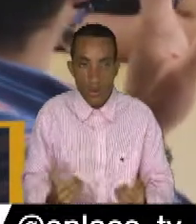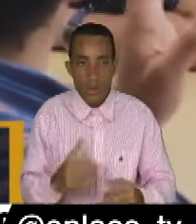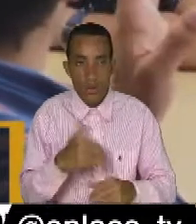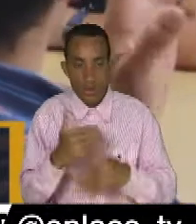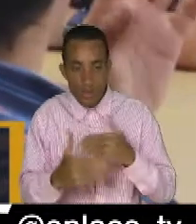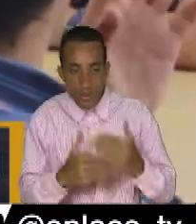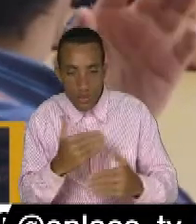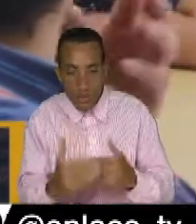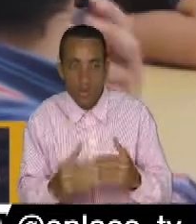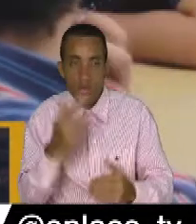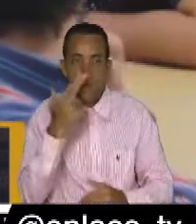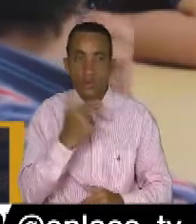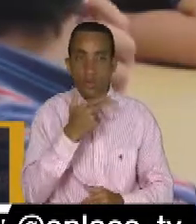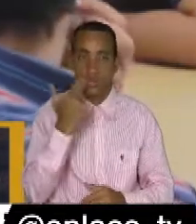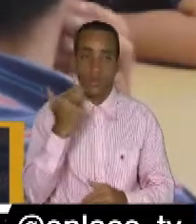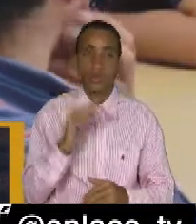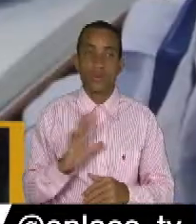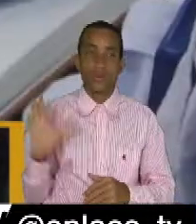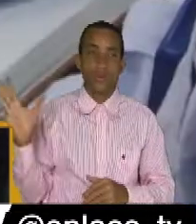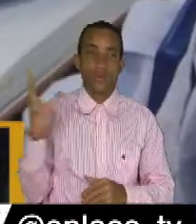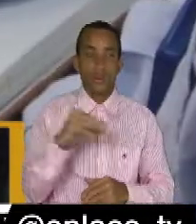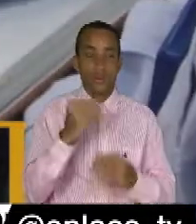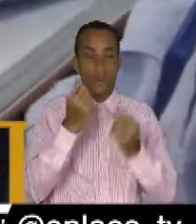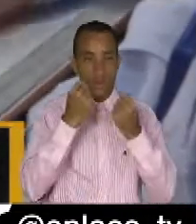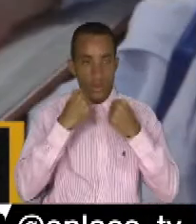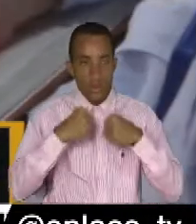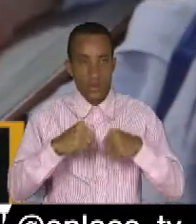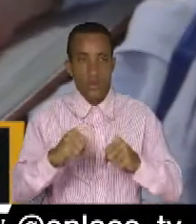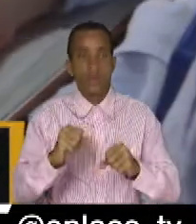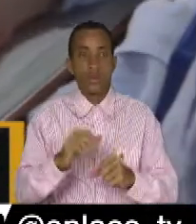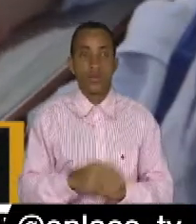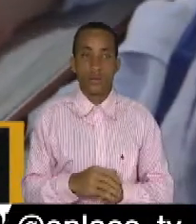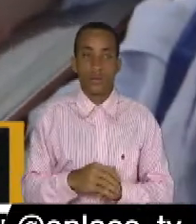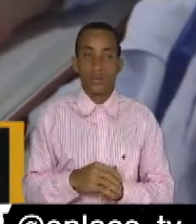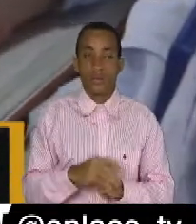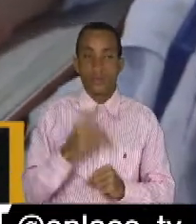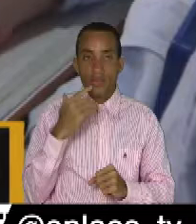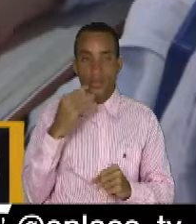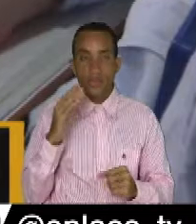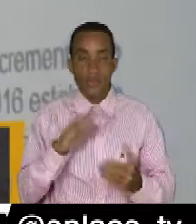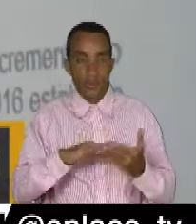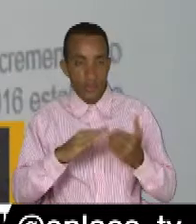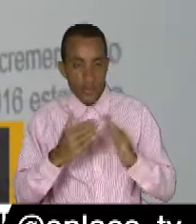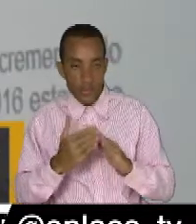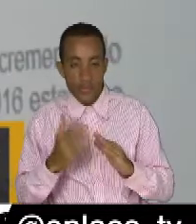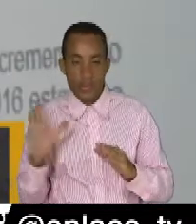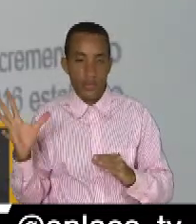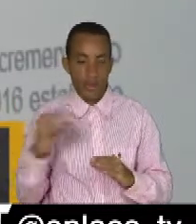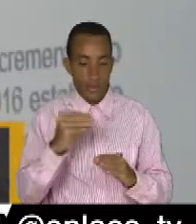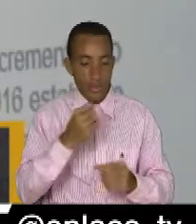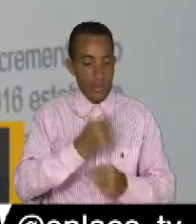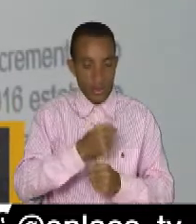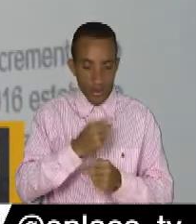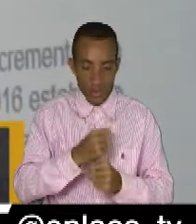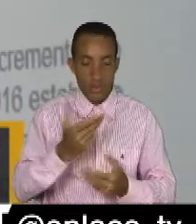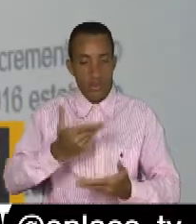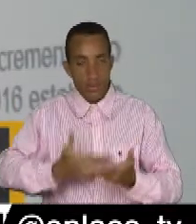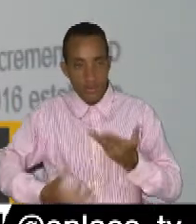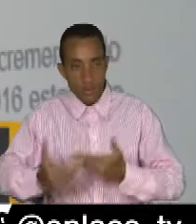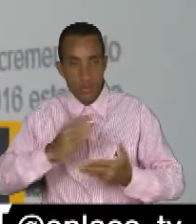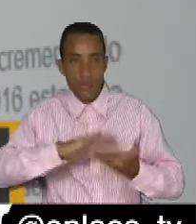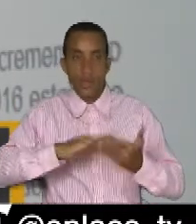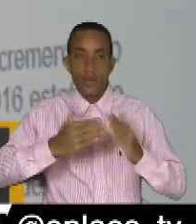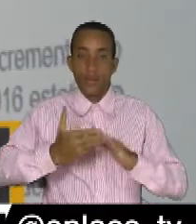existe compromiso entre las partes, quienes se han esforzado, según él, para mantener la convivencia y la paz laboral en el marco del decreto de